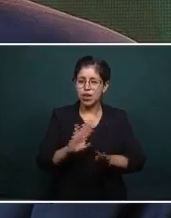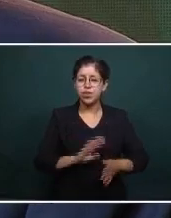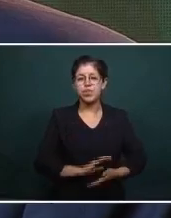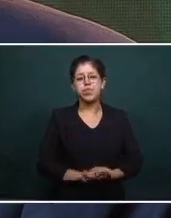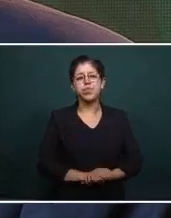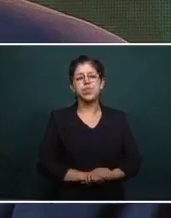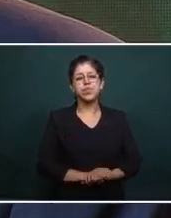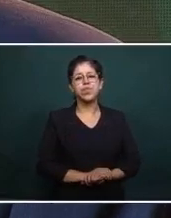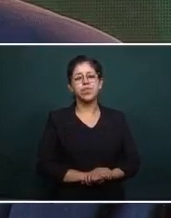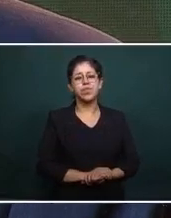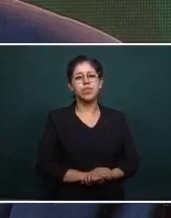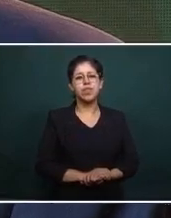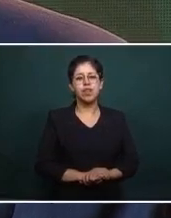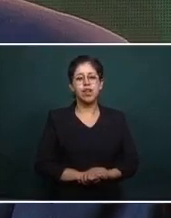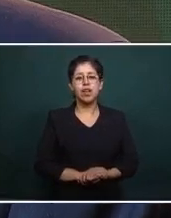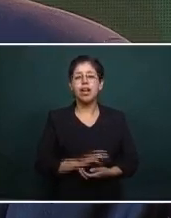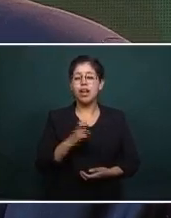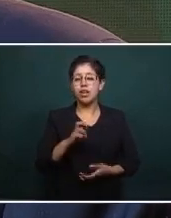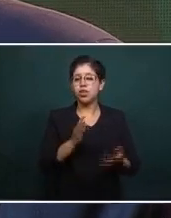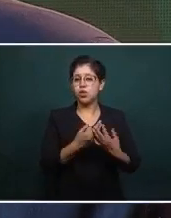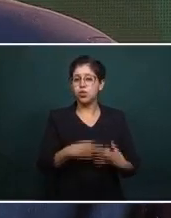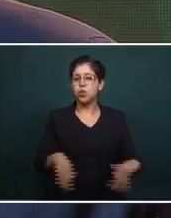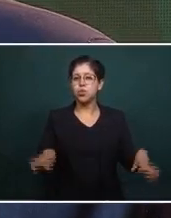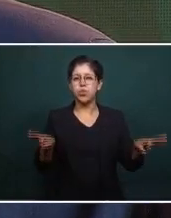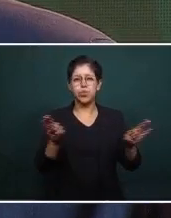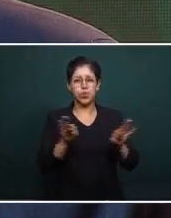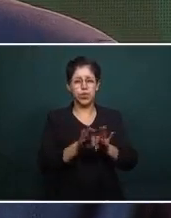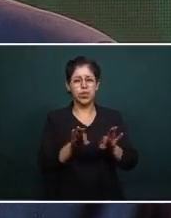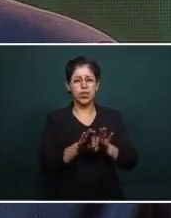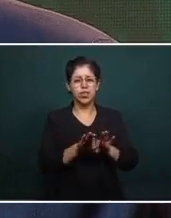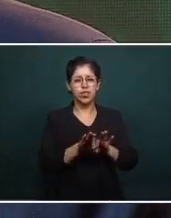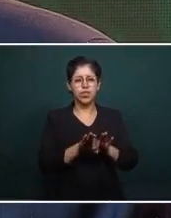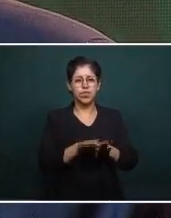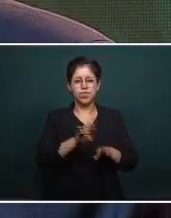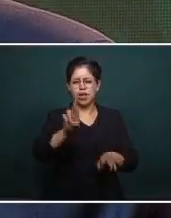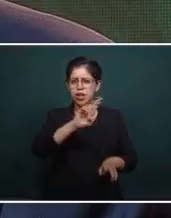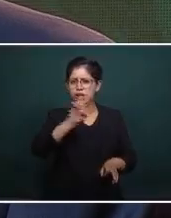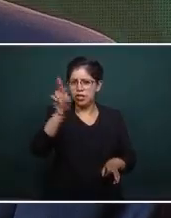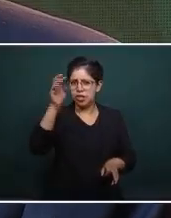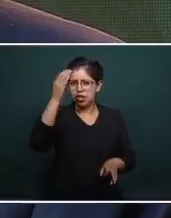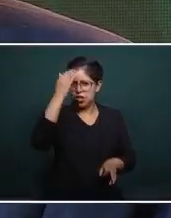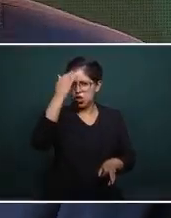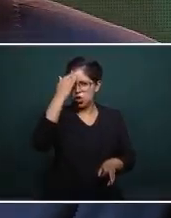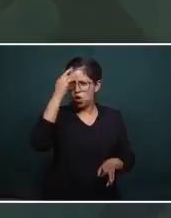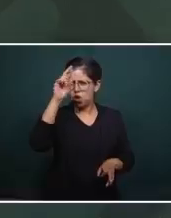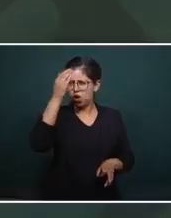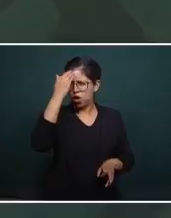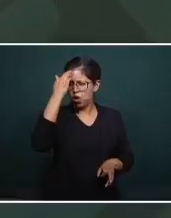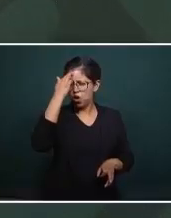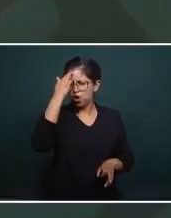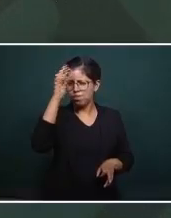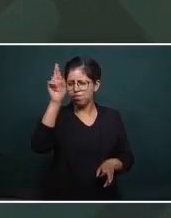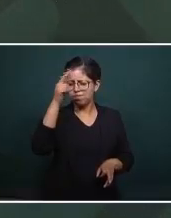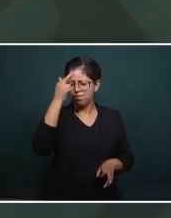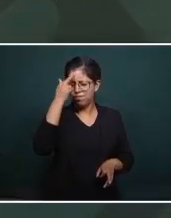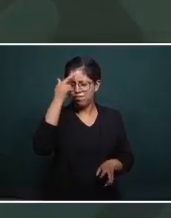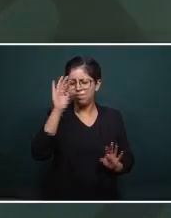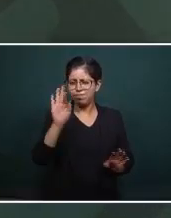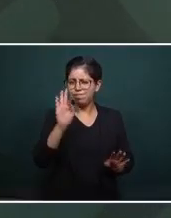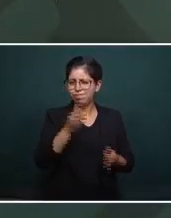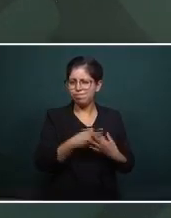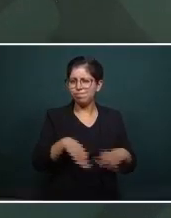Entonces, esto también es importante recordarlo. Imagínense si hubiésemos